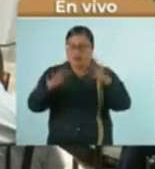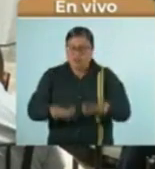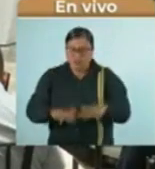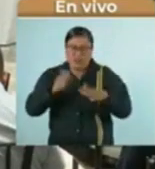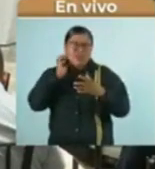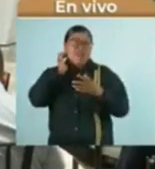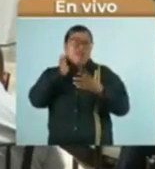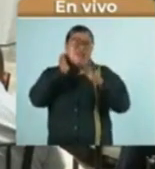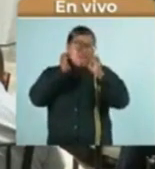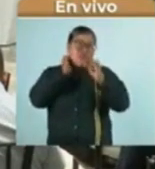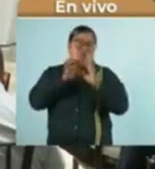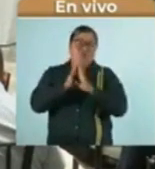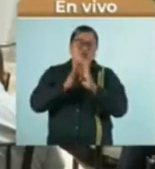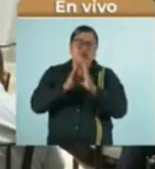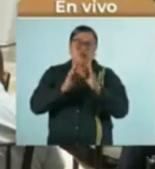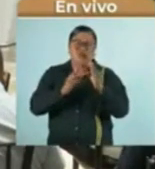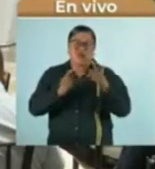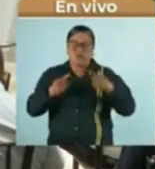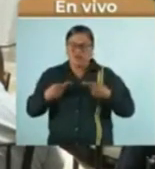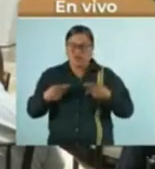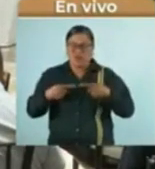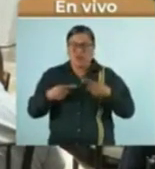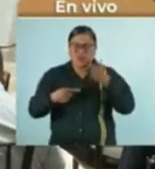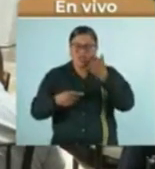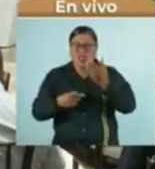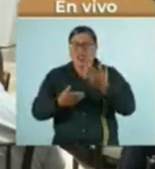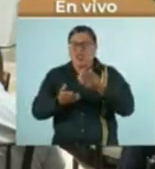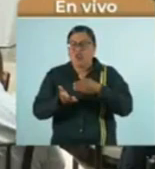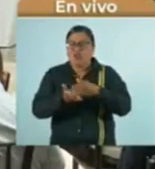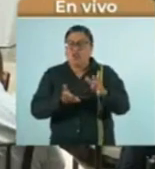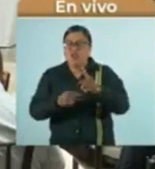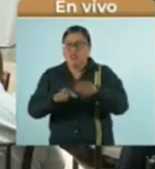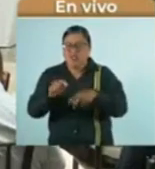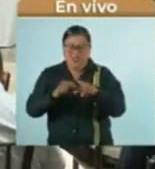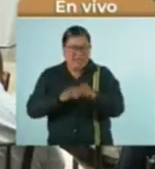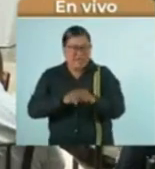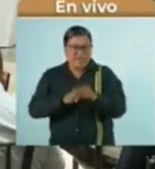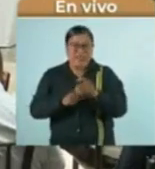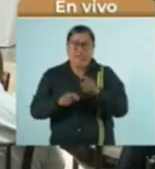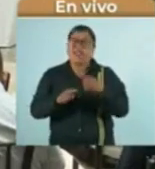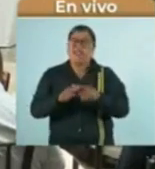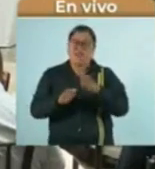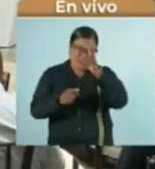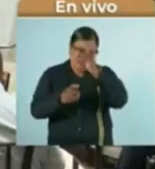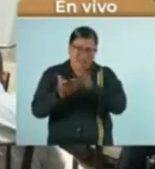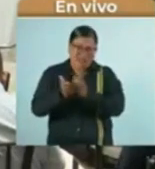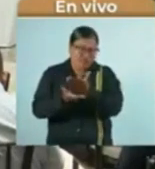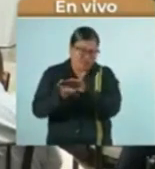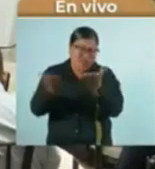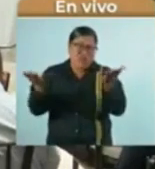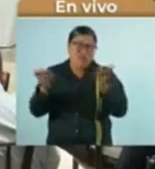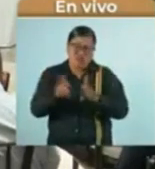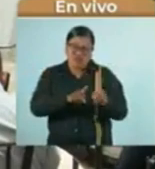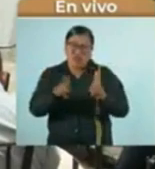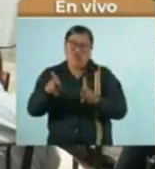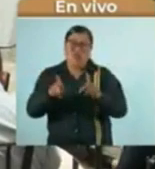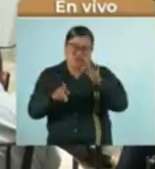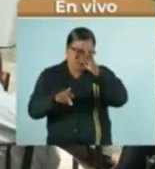que haya manipulación, sin que haya gente que las quiera reventar. Y que el pueblo decida de manera sabia, sin